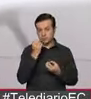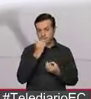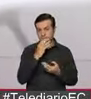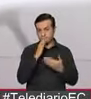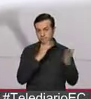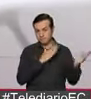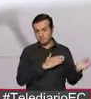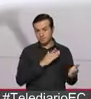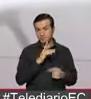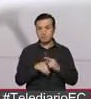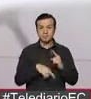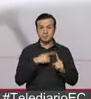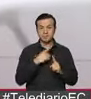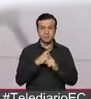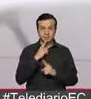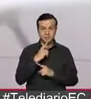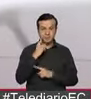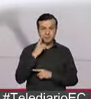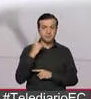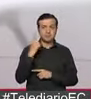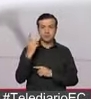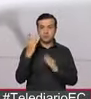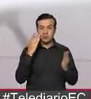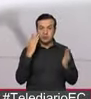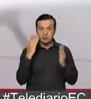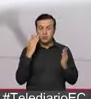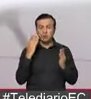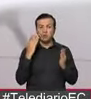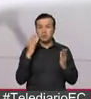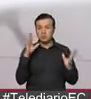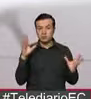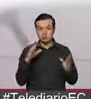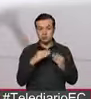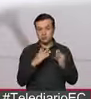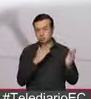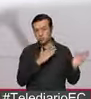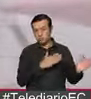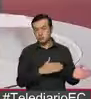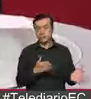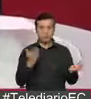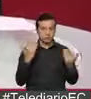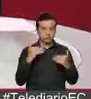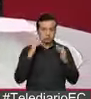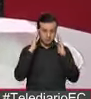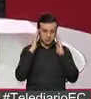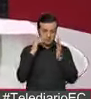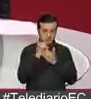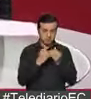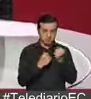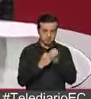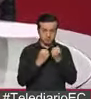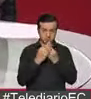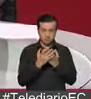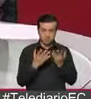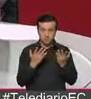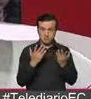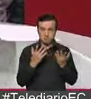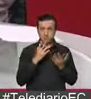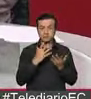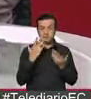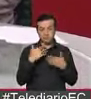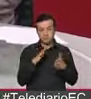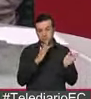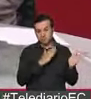sino también clasificando comparando y conceptualizando para poder dar una respuesta eso también ha permitido